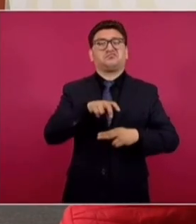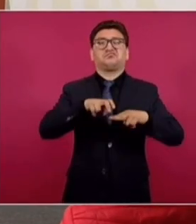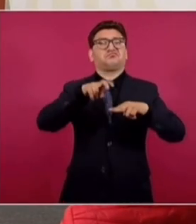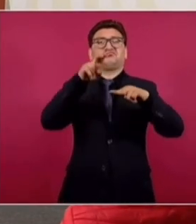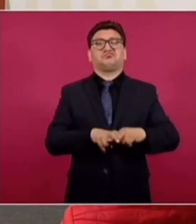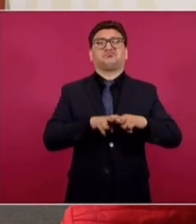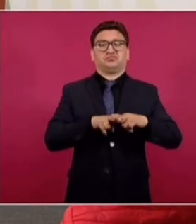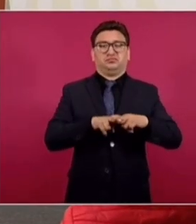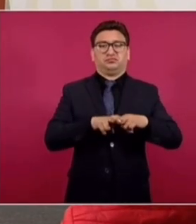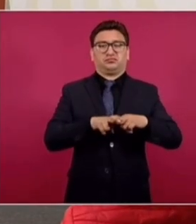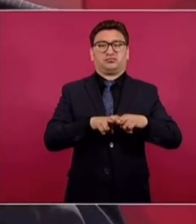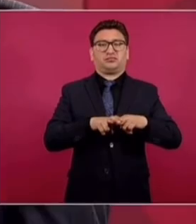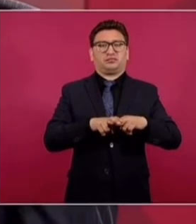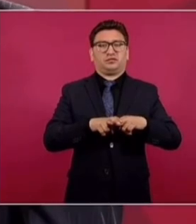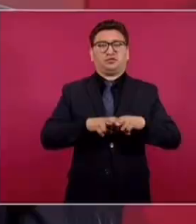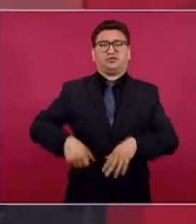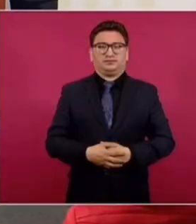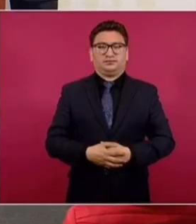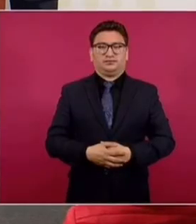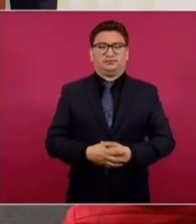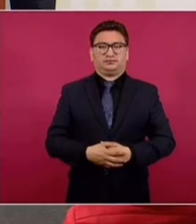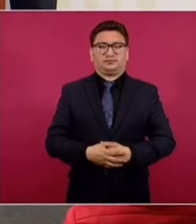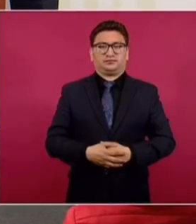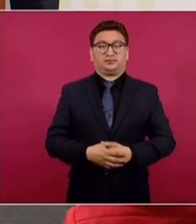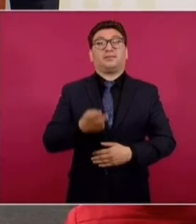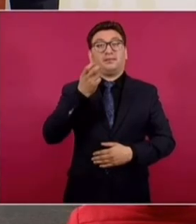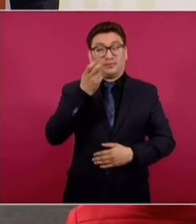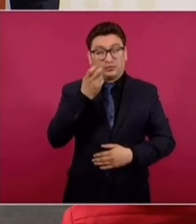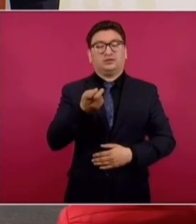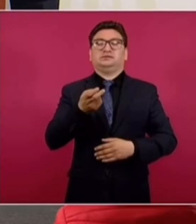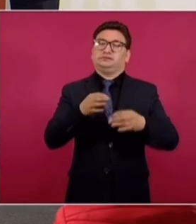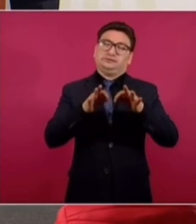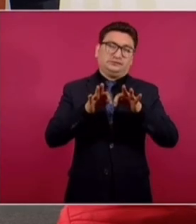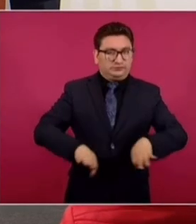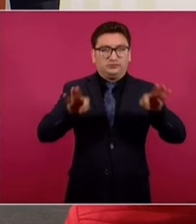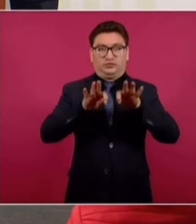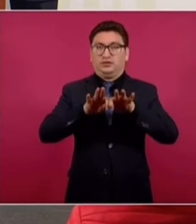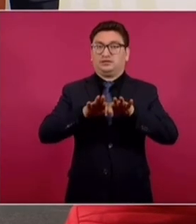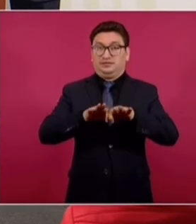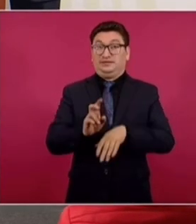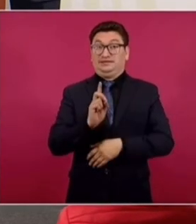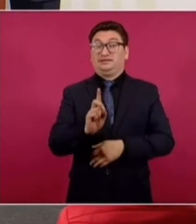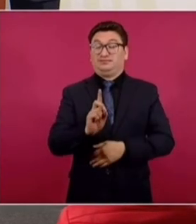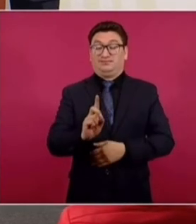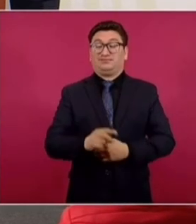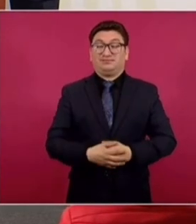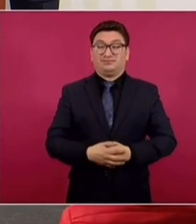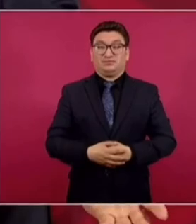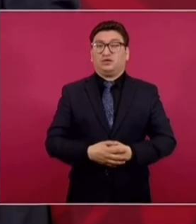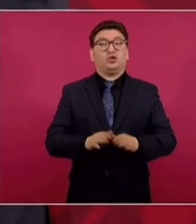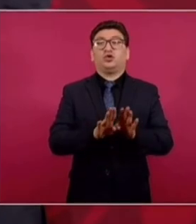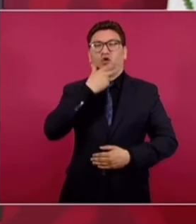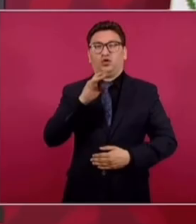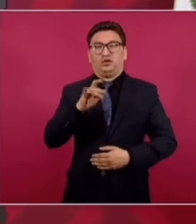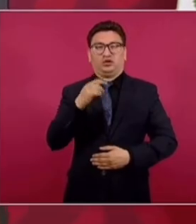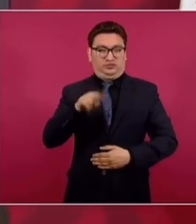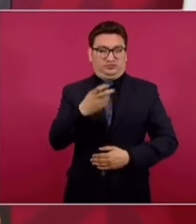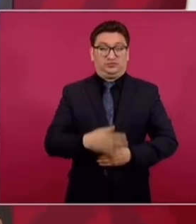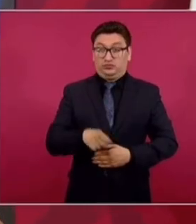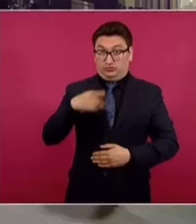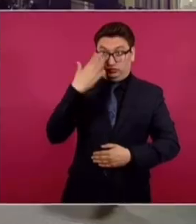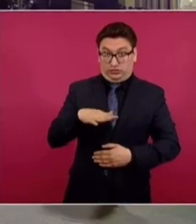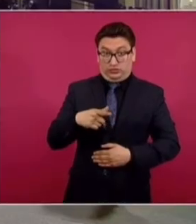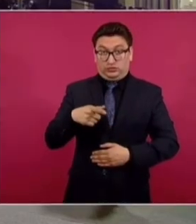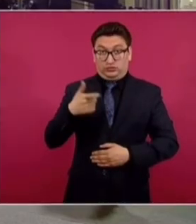sentó en una curul con un portafolio. Por eso va a ser muy importante lo del domingo. ¿Cómo van a votar? ¿Si les están